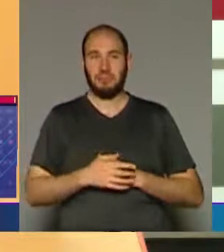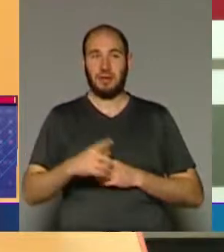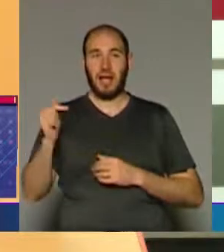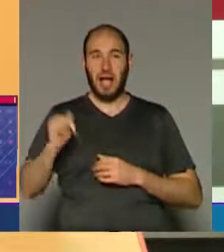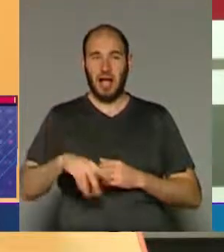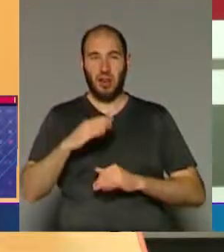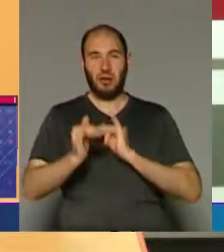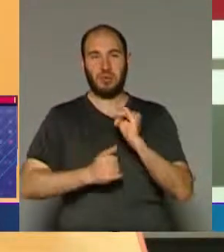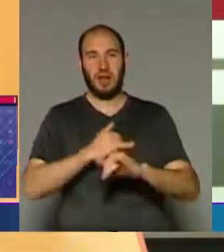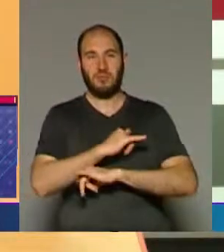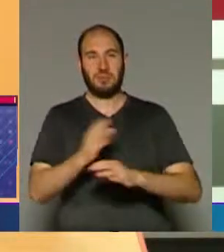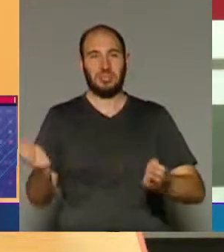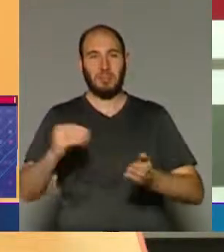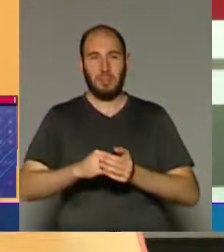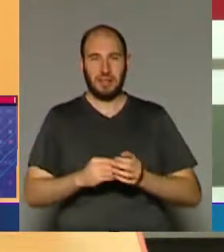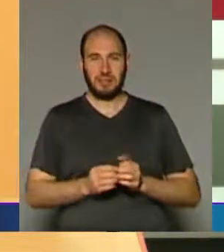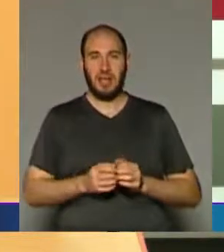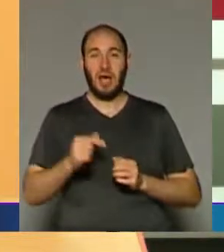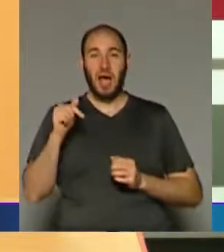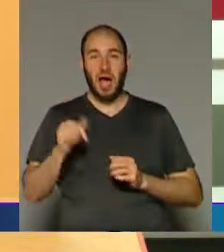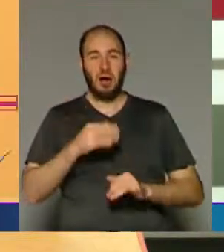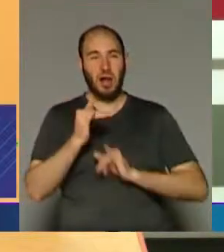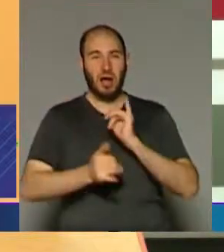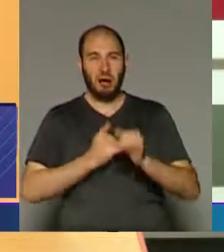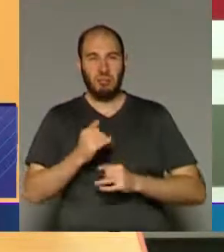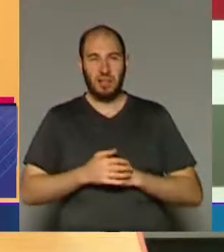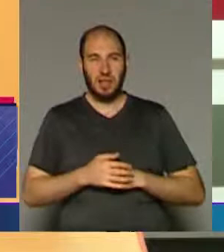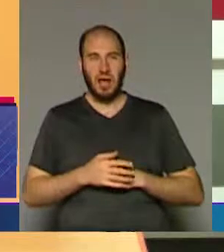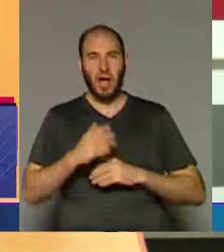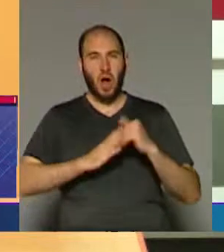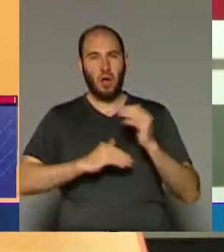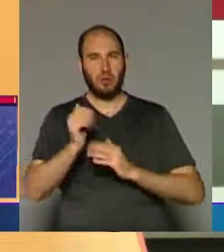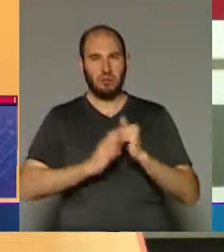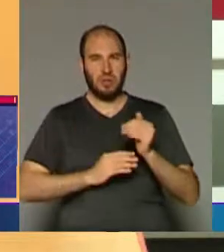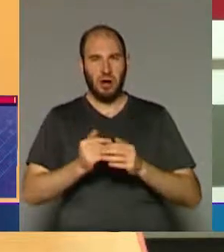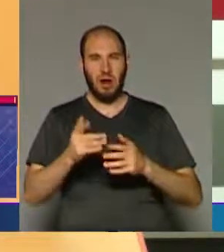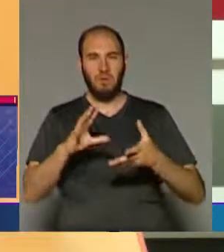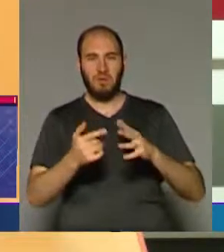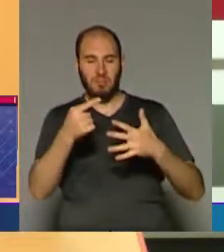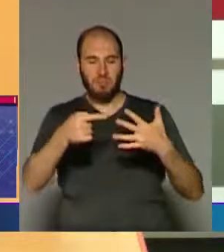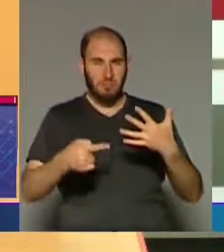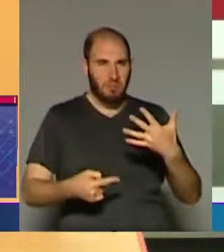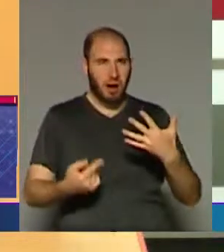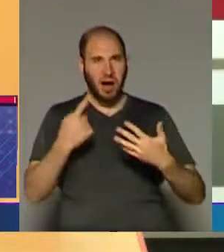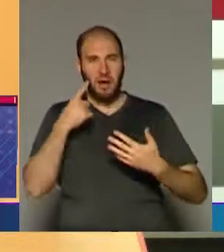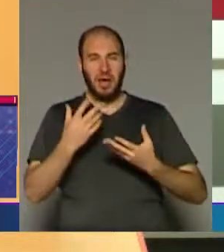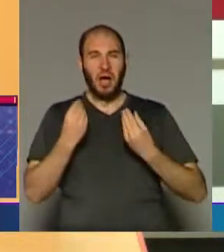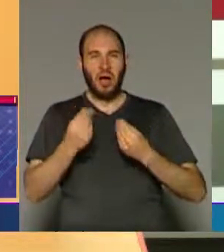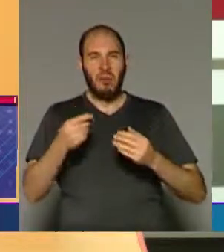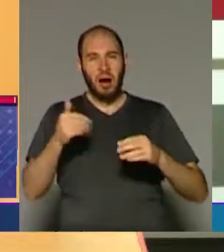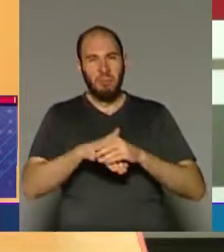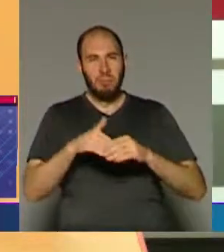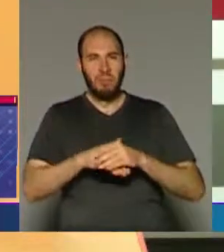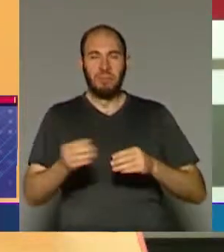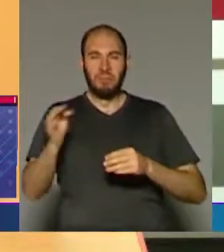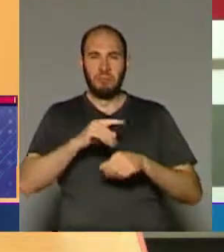Ahora vamos a seguir con más información y en este caso vamos a hablar de las construcciones, las alternativas, cómo podemos hacer para ahorrar dinero